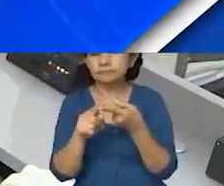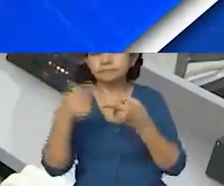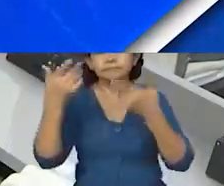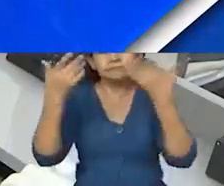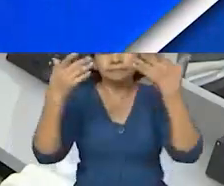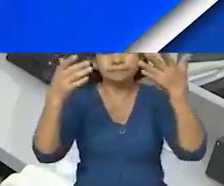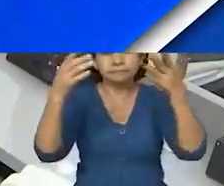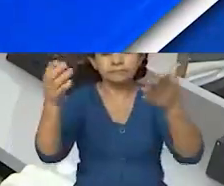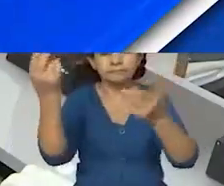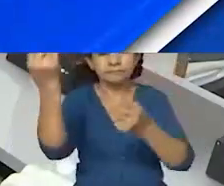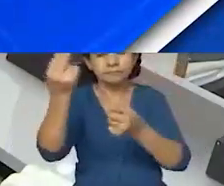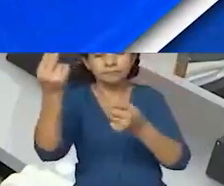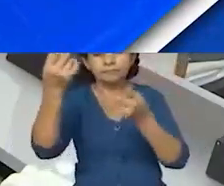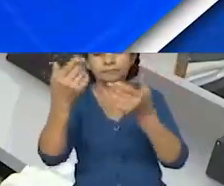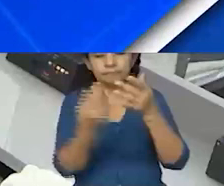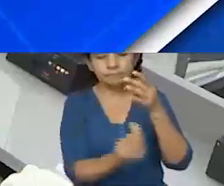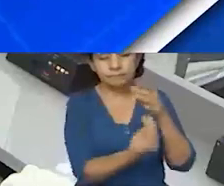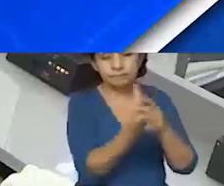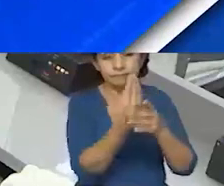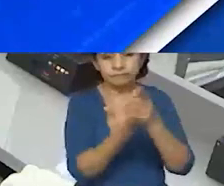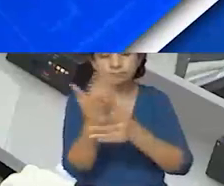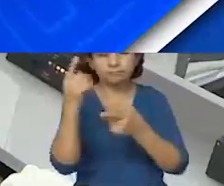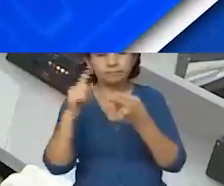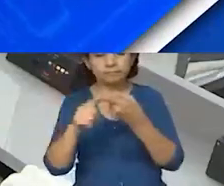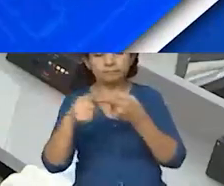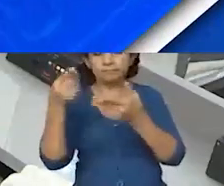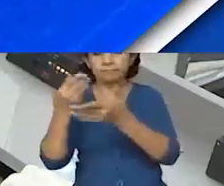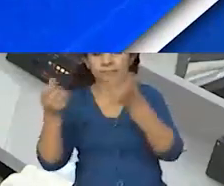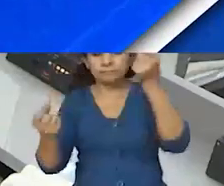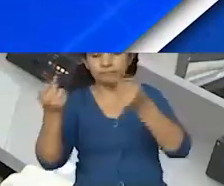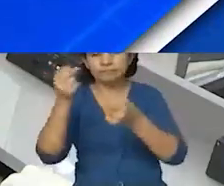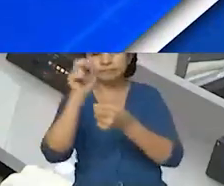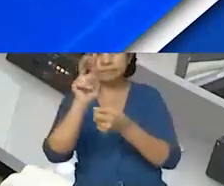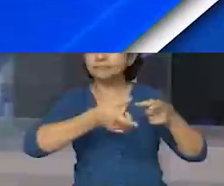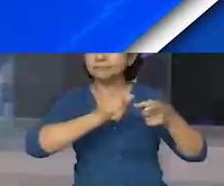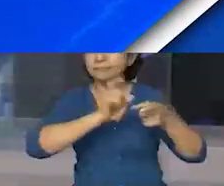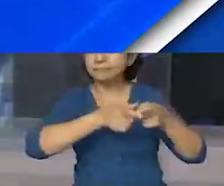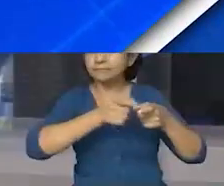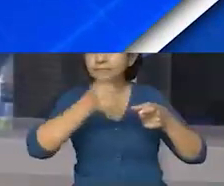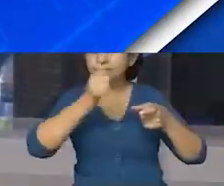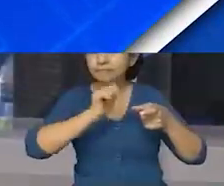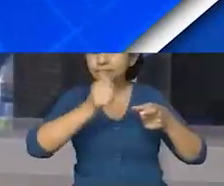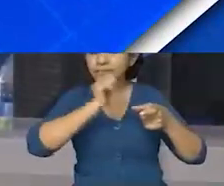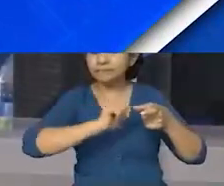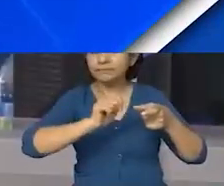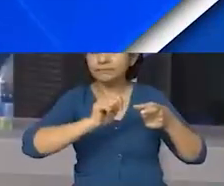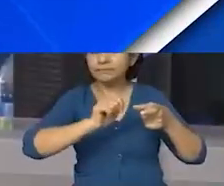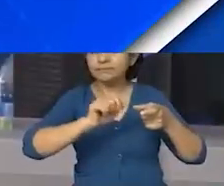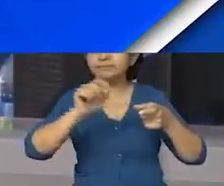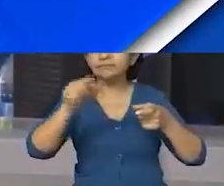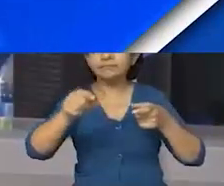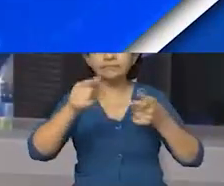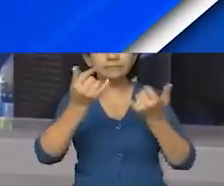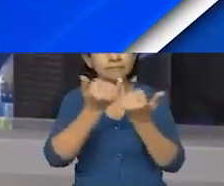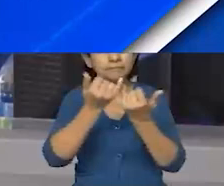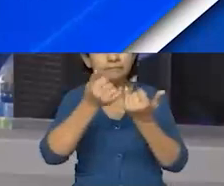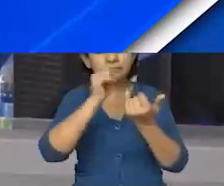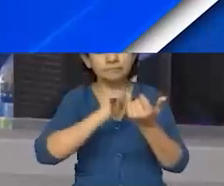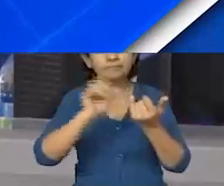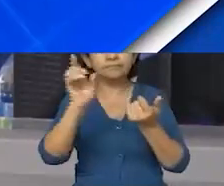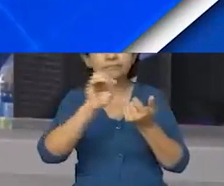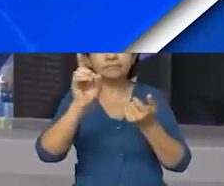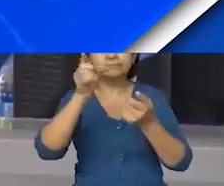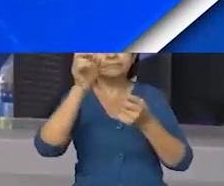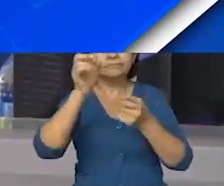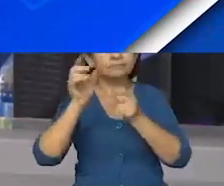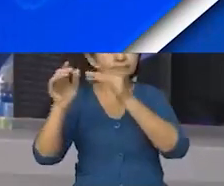Managua, 75.4 millones. Mejoramiento y ampliación del sistema de alcantarillado sanitario y tratamiento de aguas residuales de